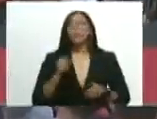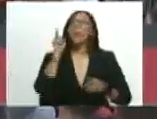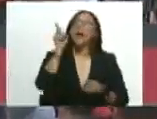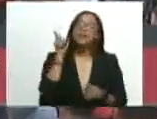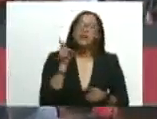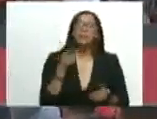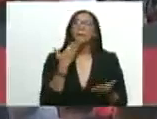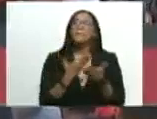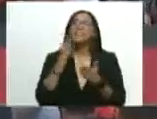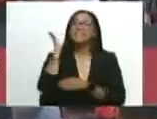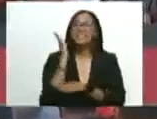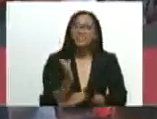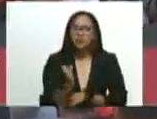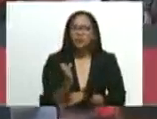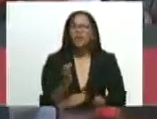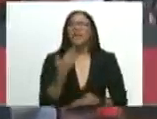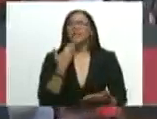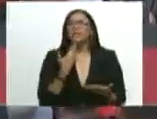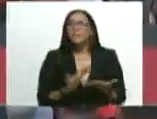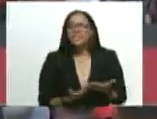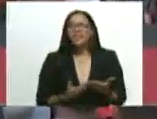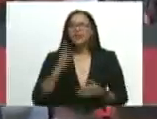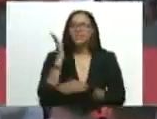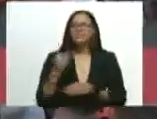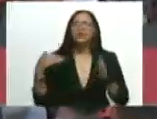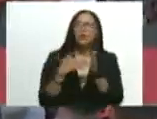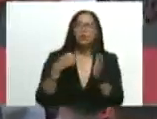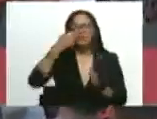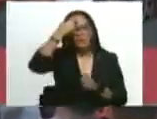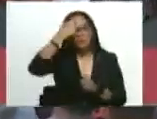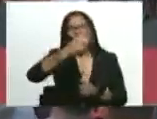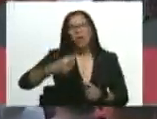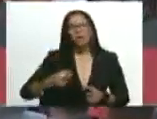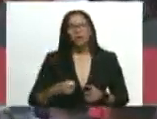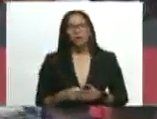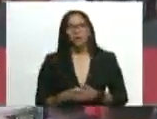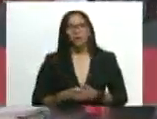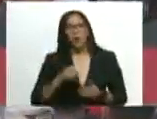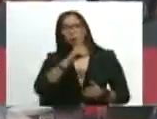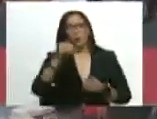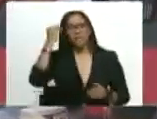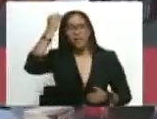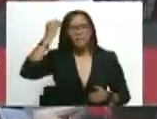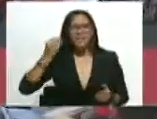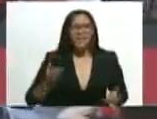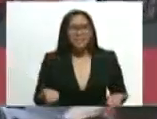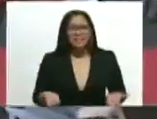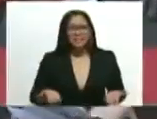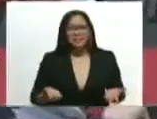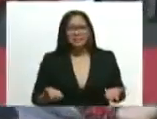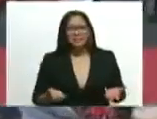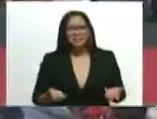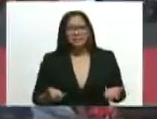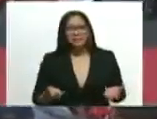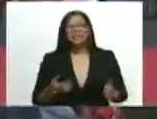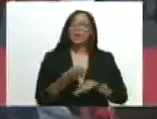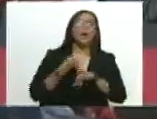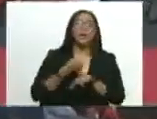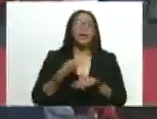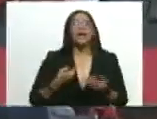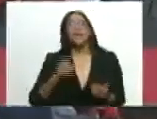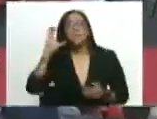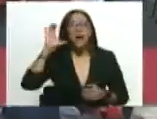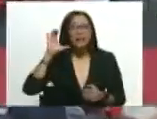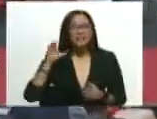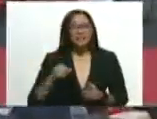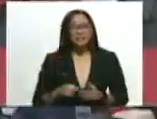ellos piden sanciones están pidiendo sanciones contra todo el pueblo o ustedes creen que gobernar un país